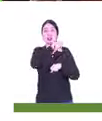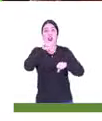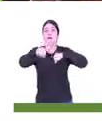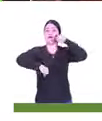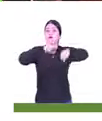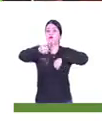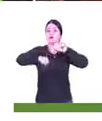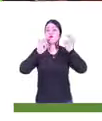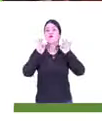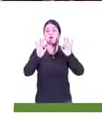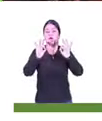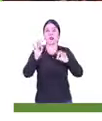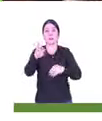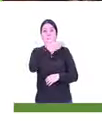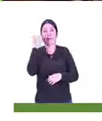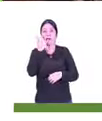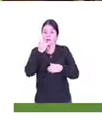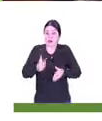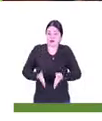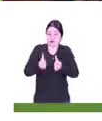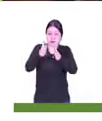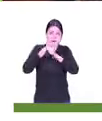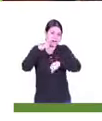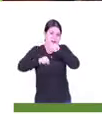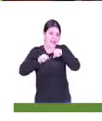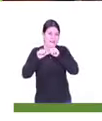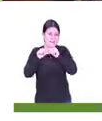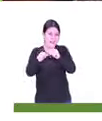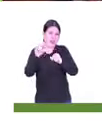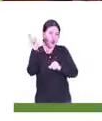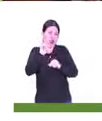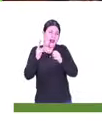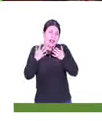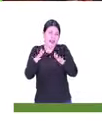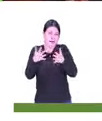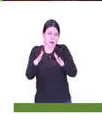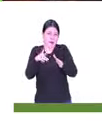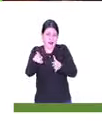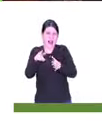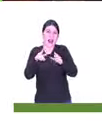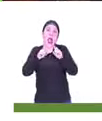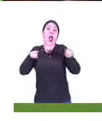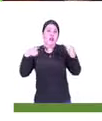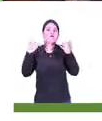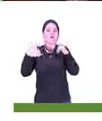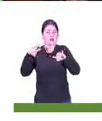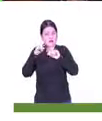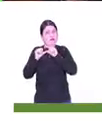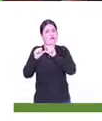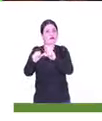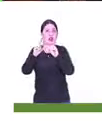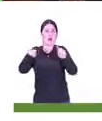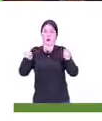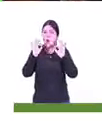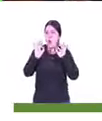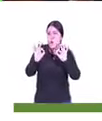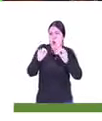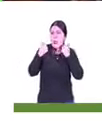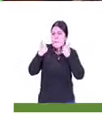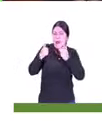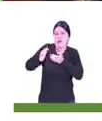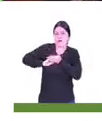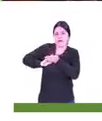hecho, con las ciclorrutas temporales que creamos, que varias de ellas ya pasaron a ser permanentes, precisamente por el éxito que han tenido, como